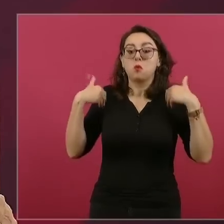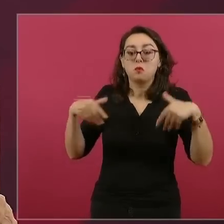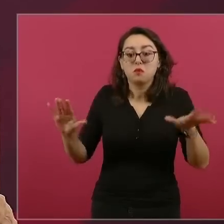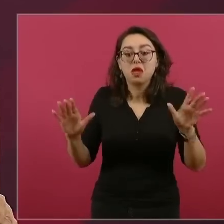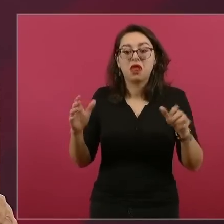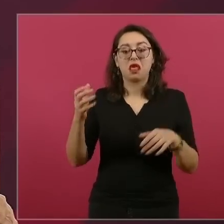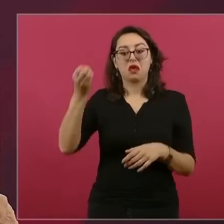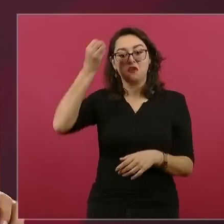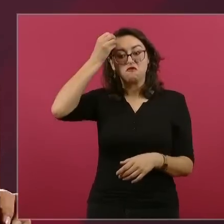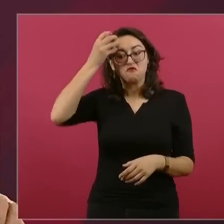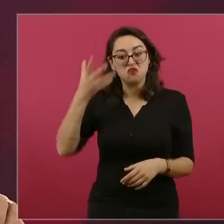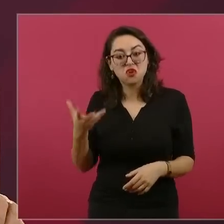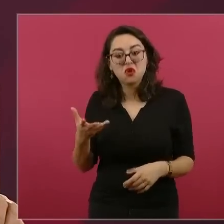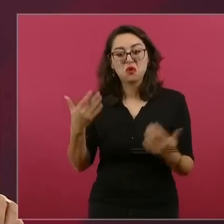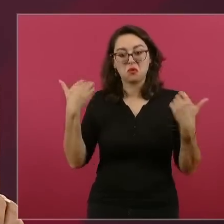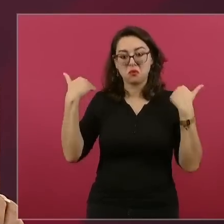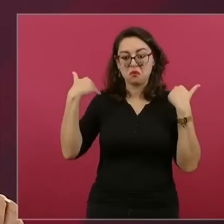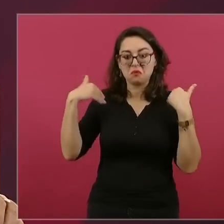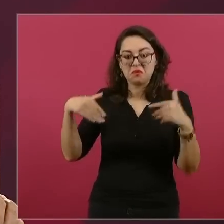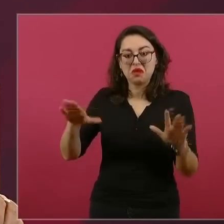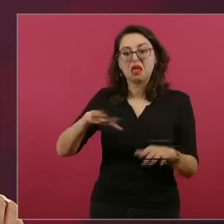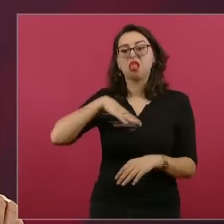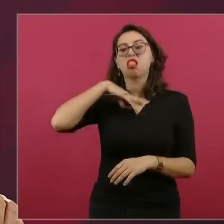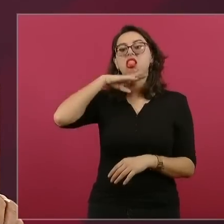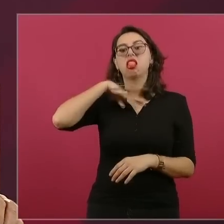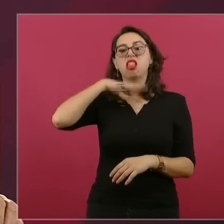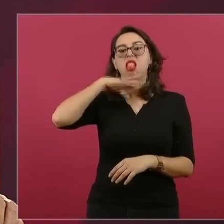no saldría adelante en ninguna parte.